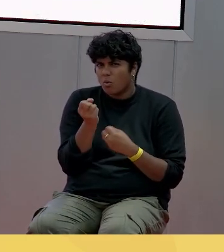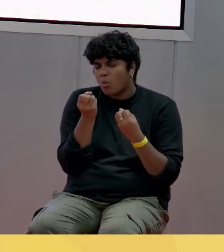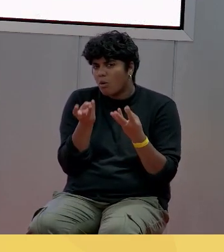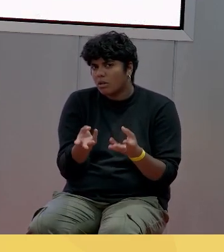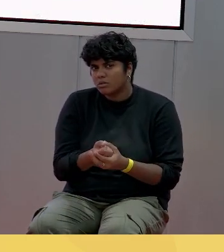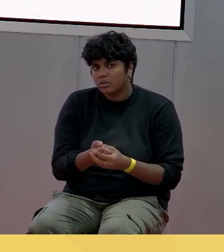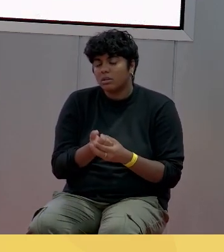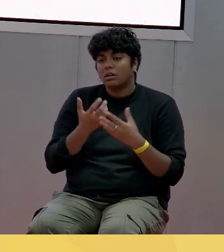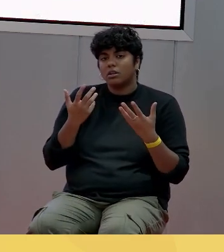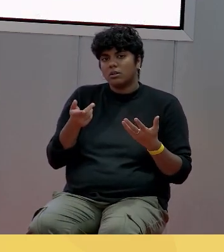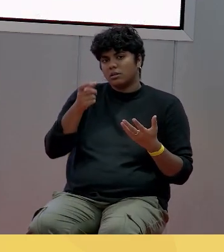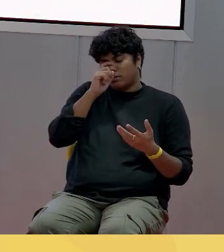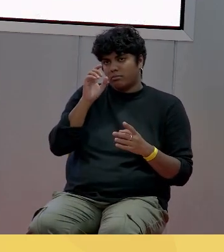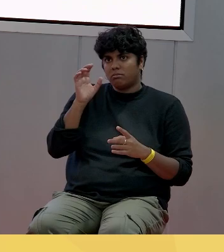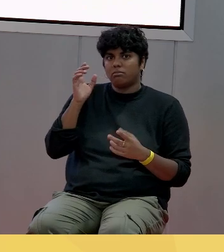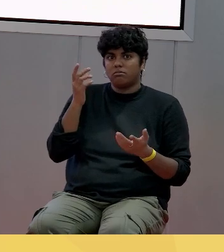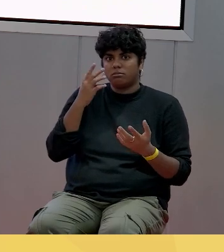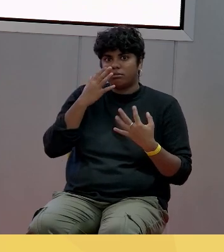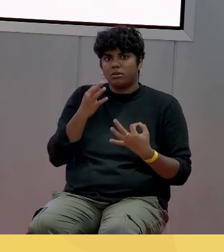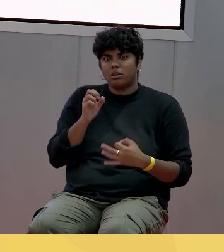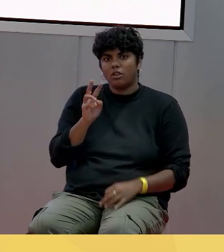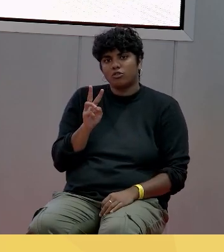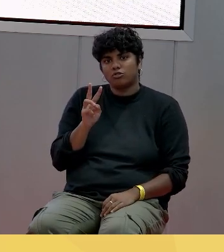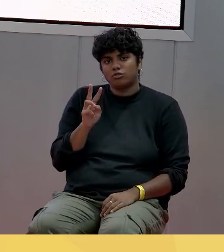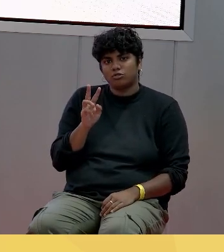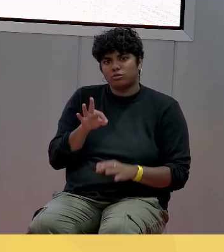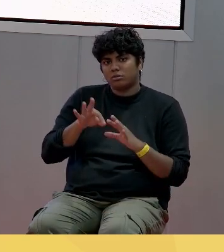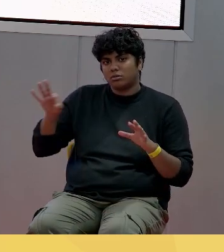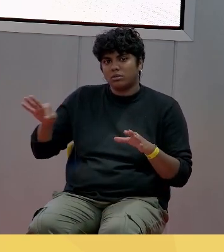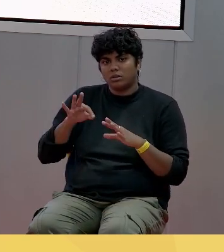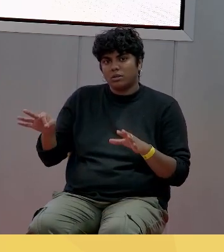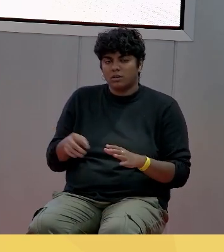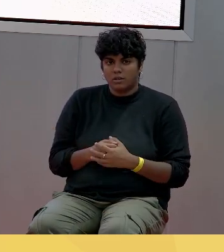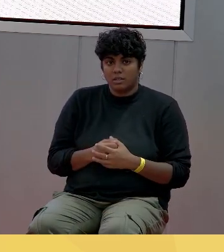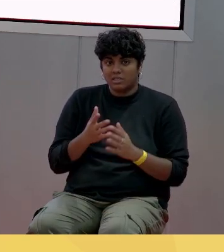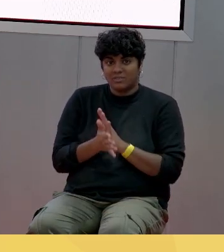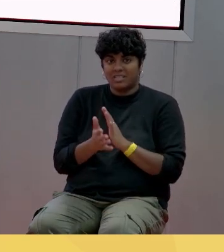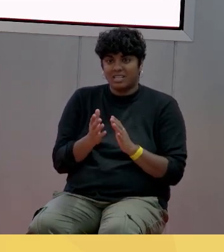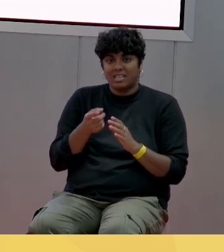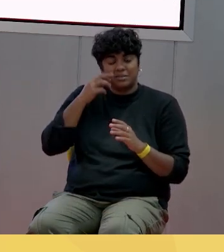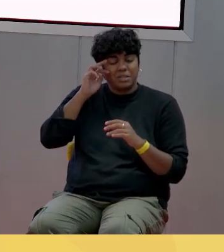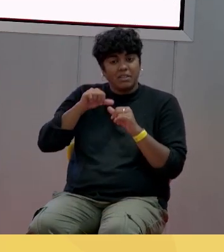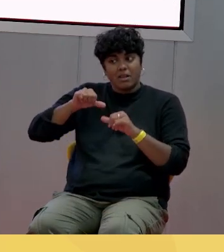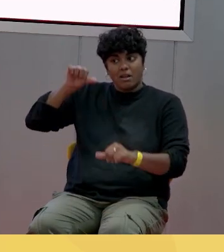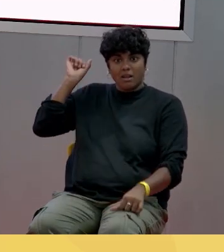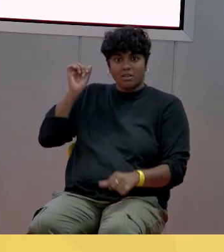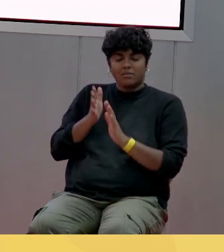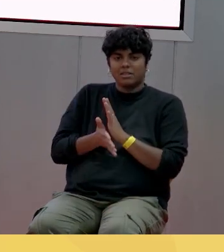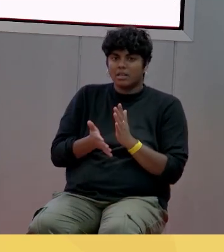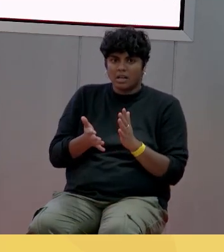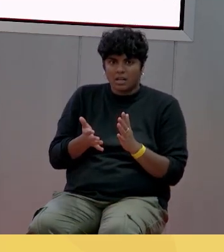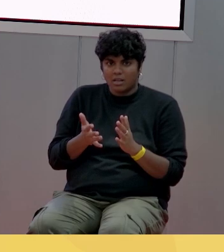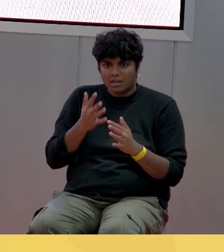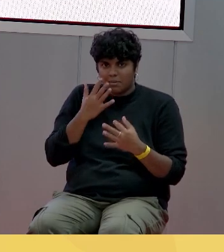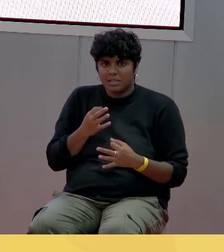fueron. Y entonces se acordó y resultó que eran 2. En toda su carrera, la gran experta ha visto a 2 menores trans que ha derivado